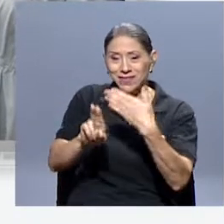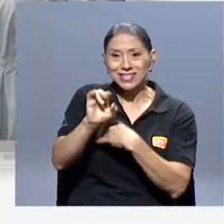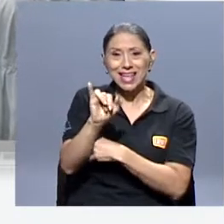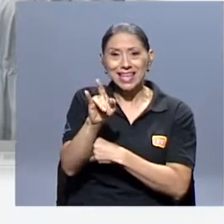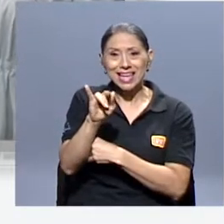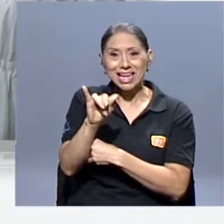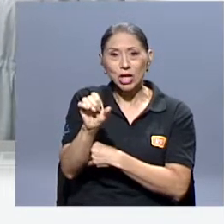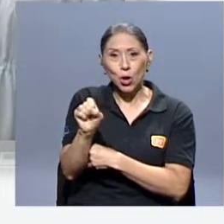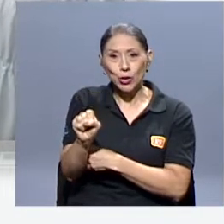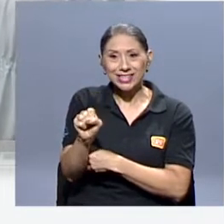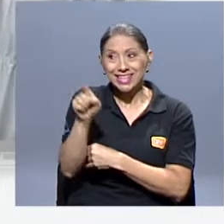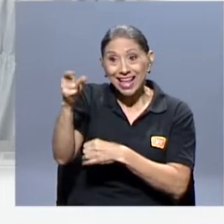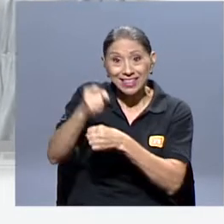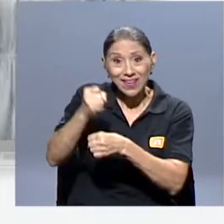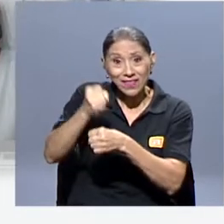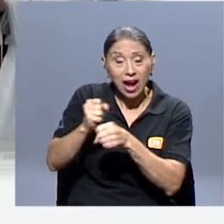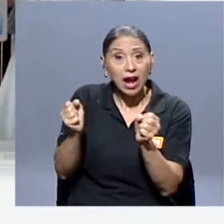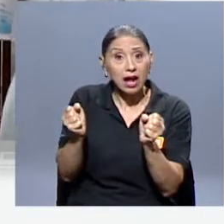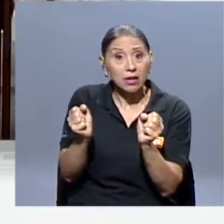computación,